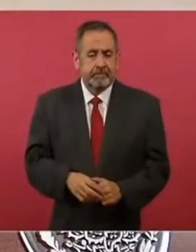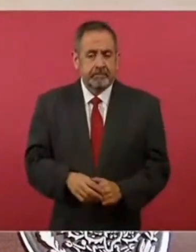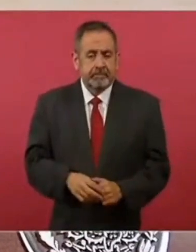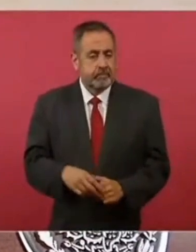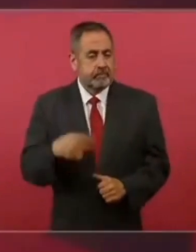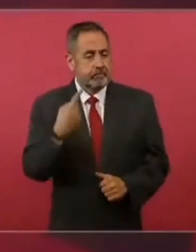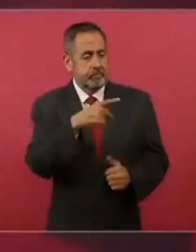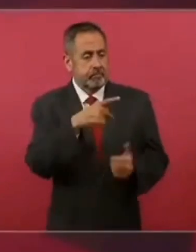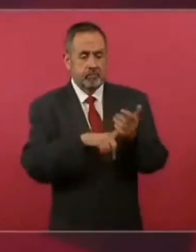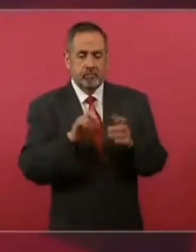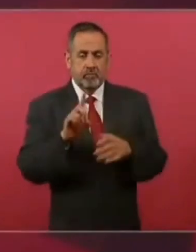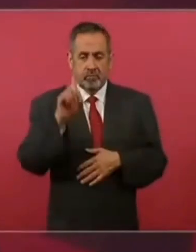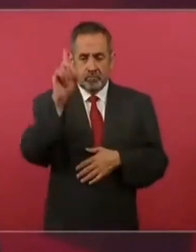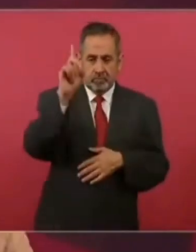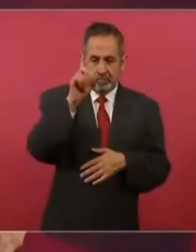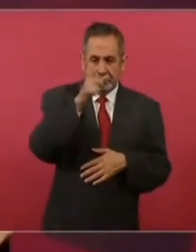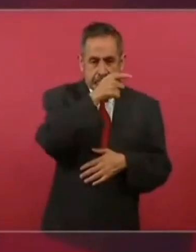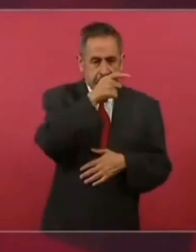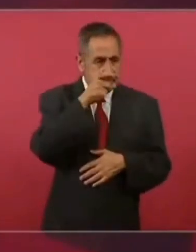Su Dios es el dinero.